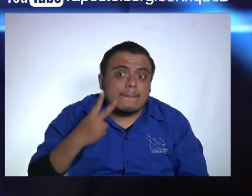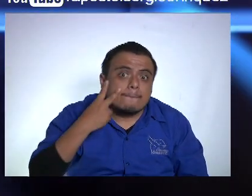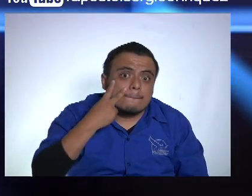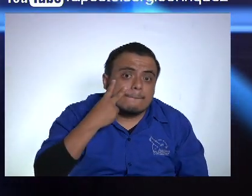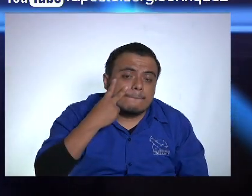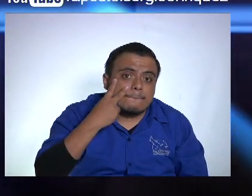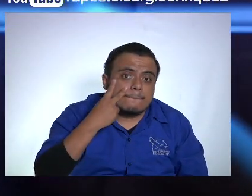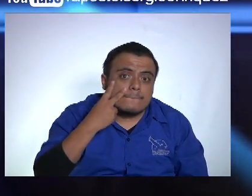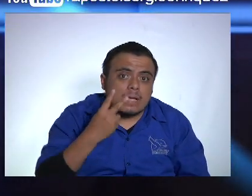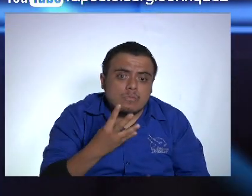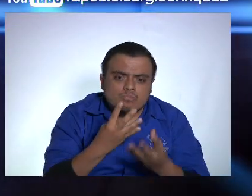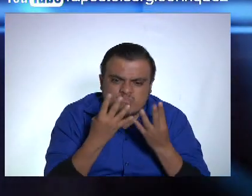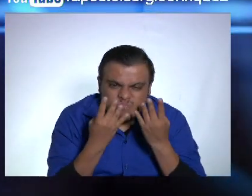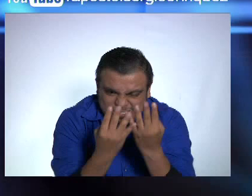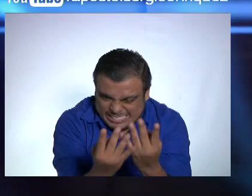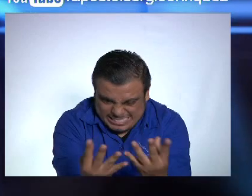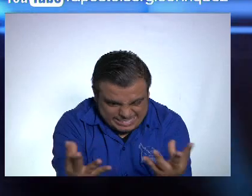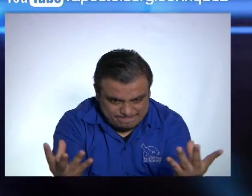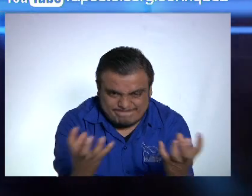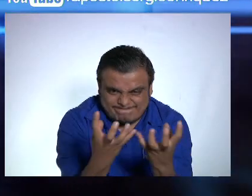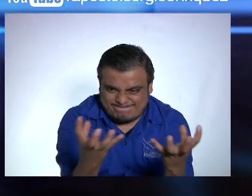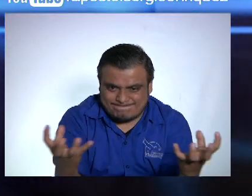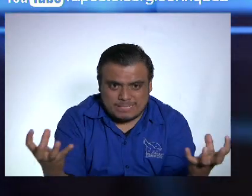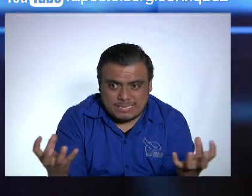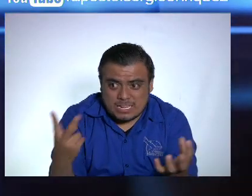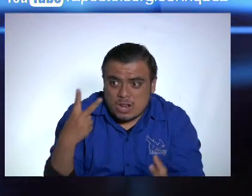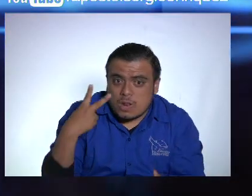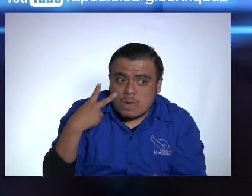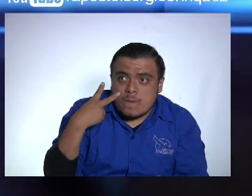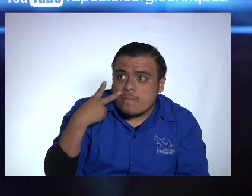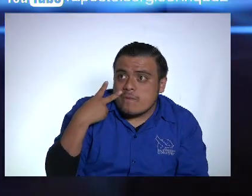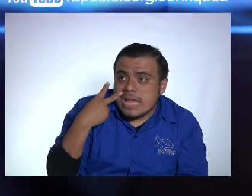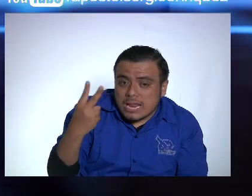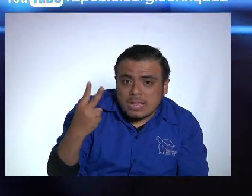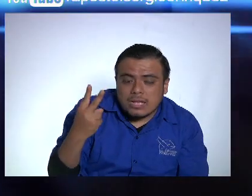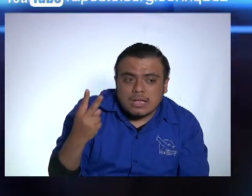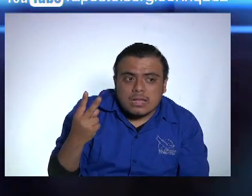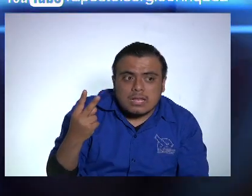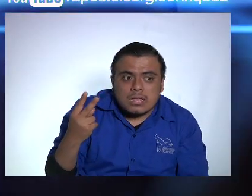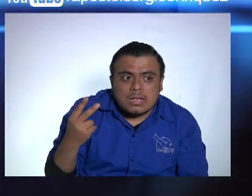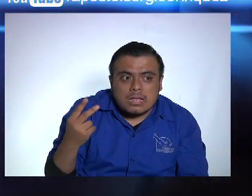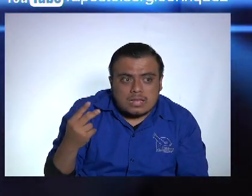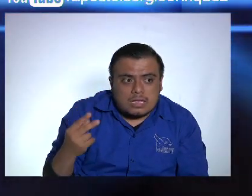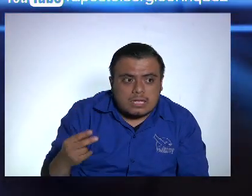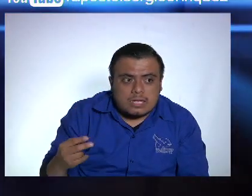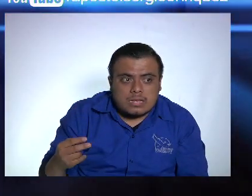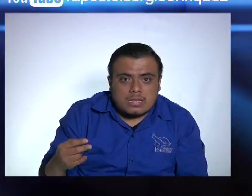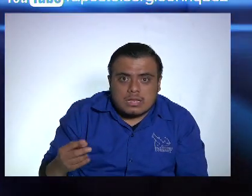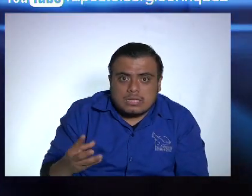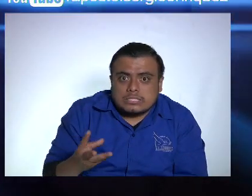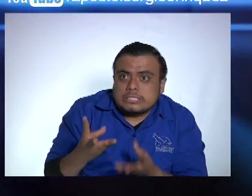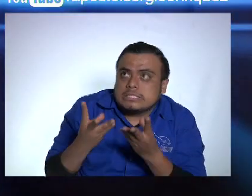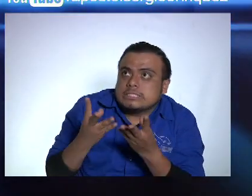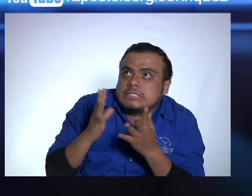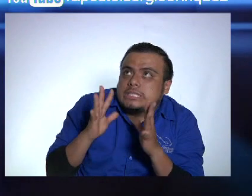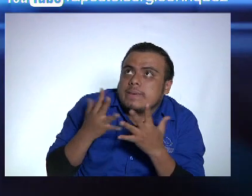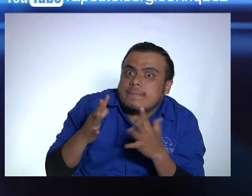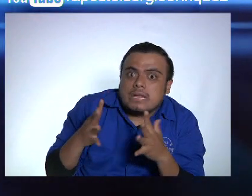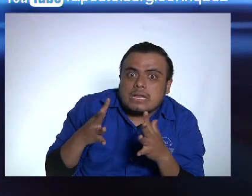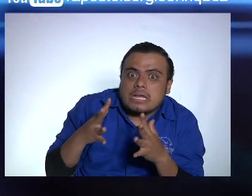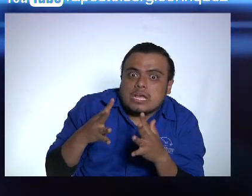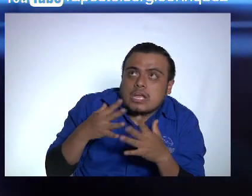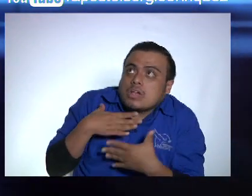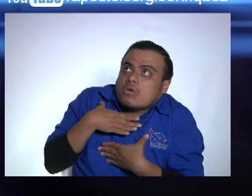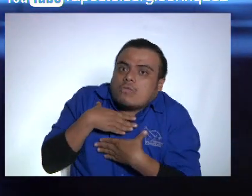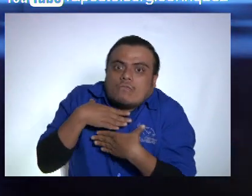El cántico nuevo. Y temerán y confiarán en Jehová.